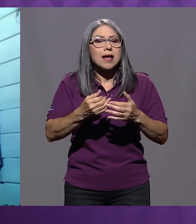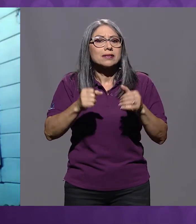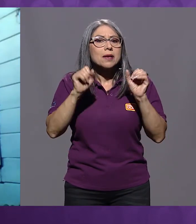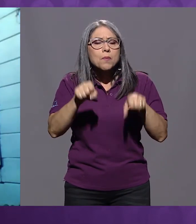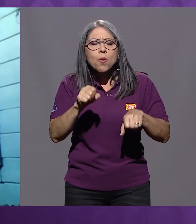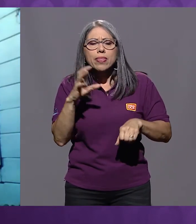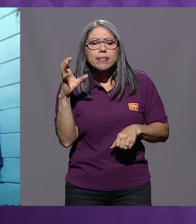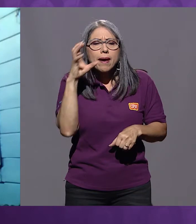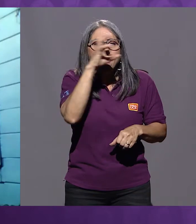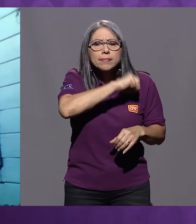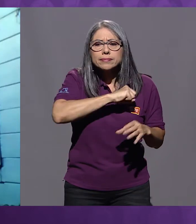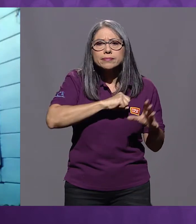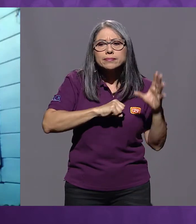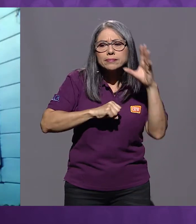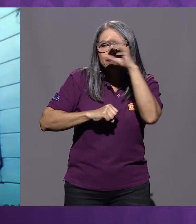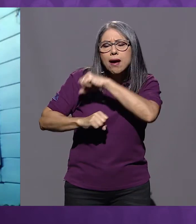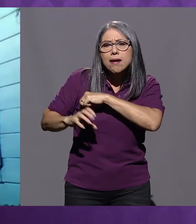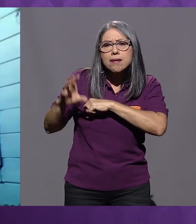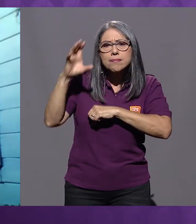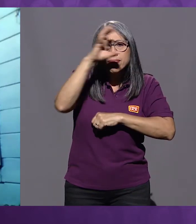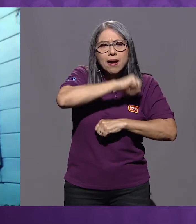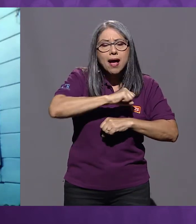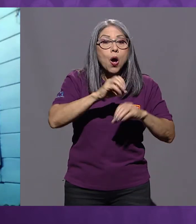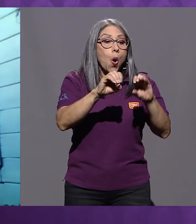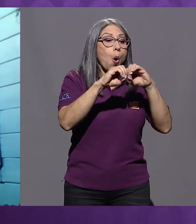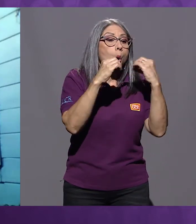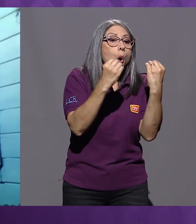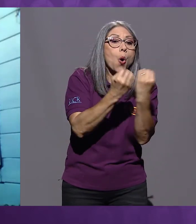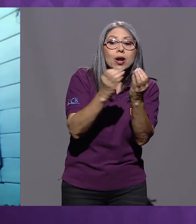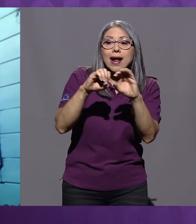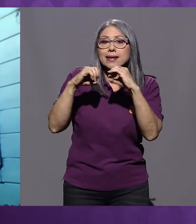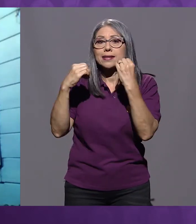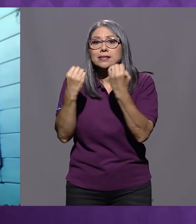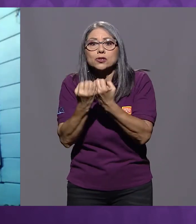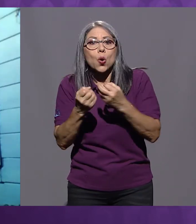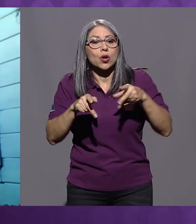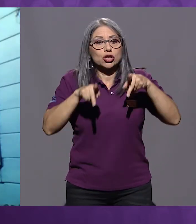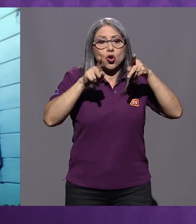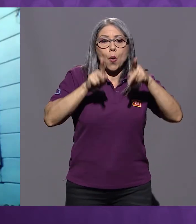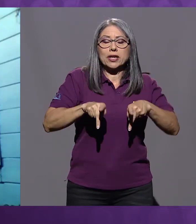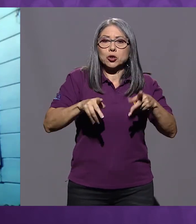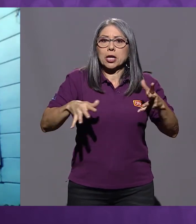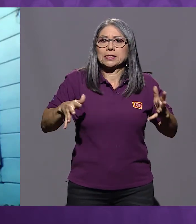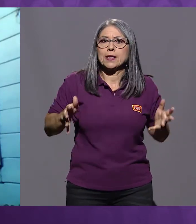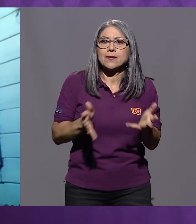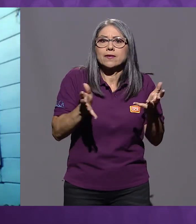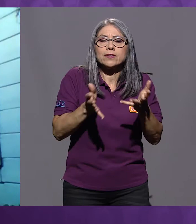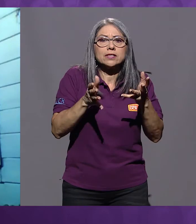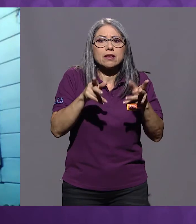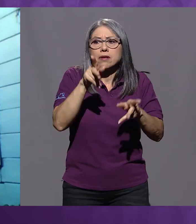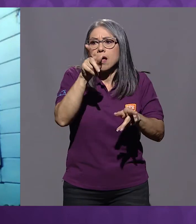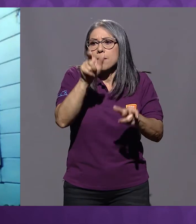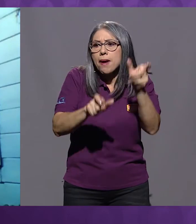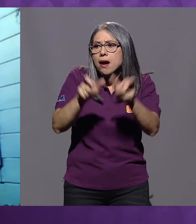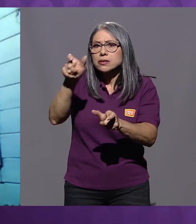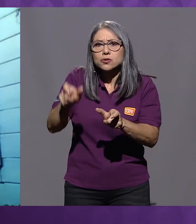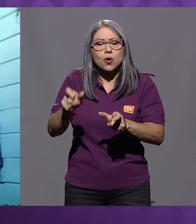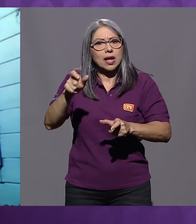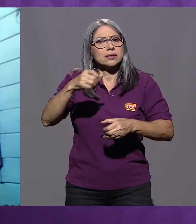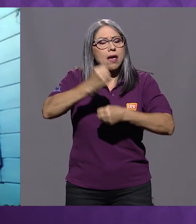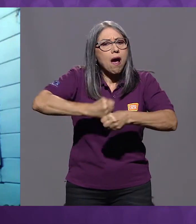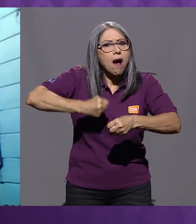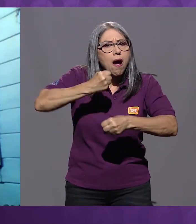identificando aquellas organizaciones o activistas o hasta las mismas personas de que hemos hecho ese aporte hoy en